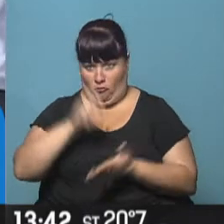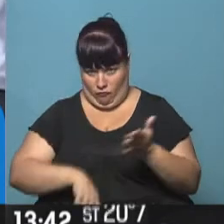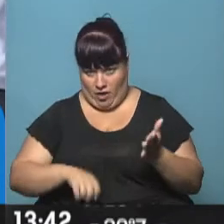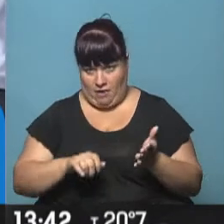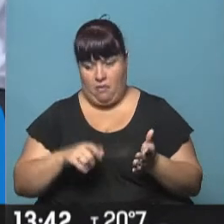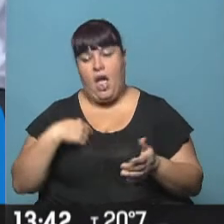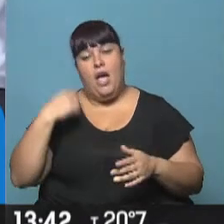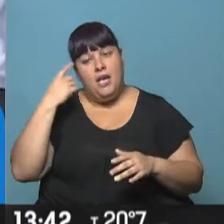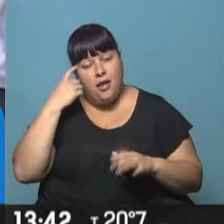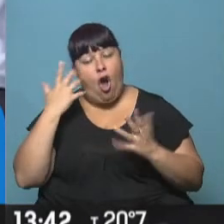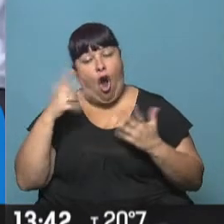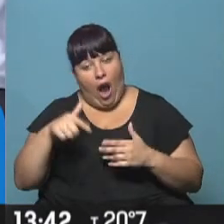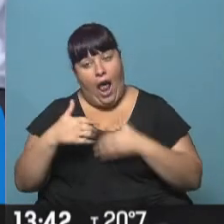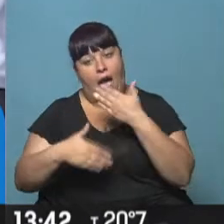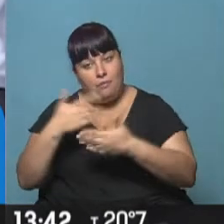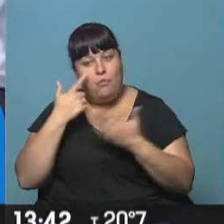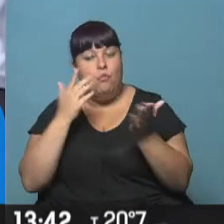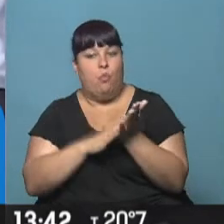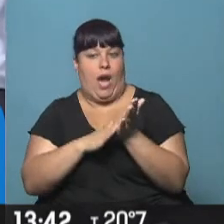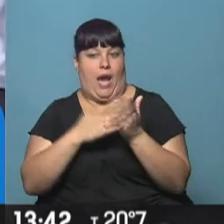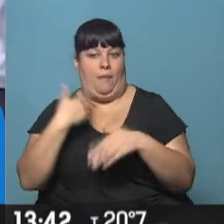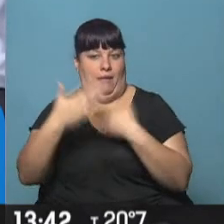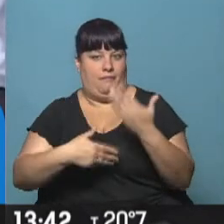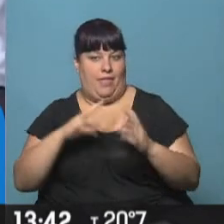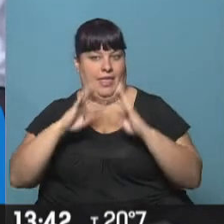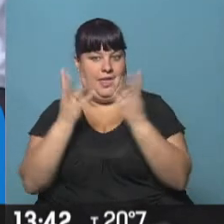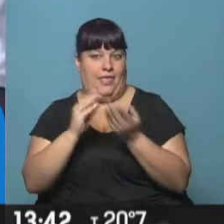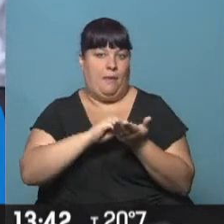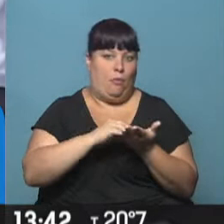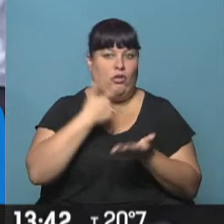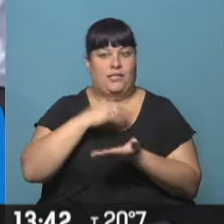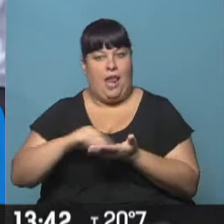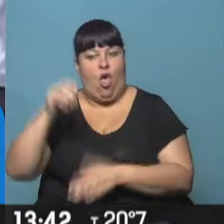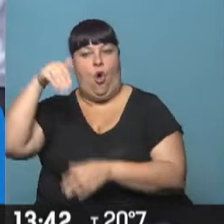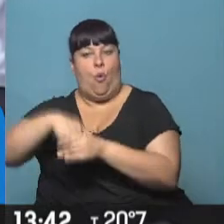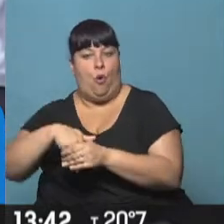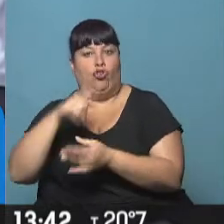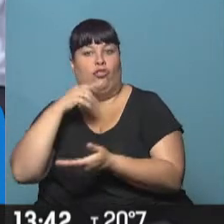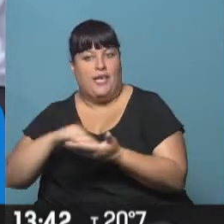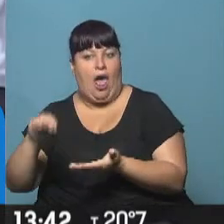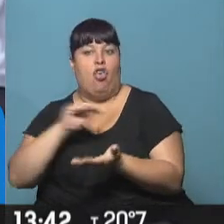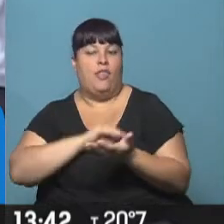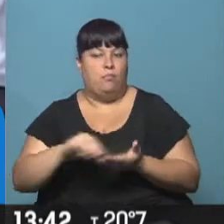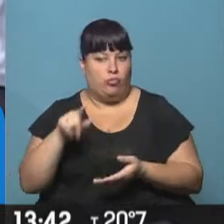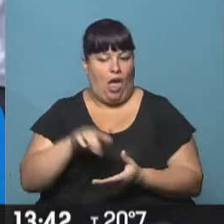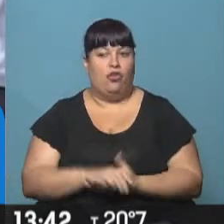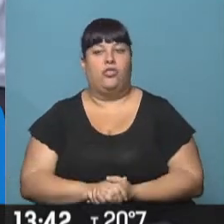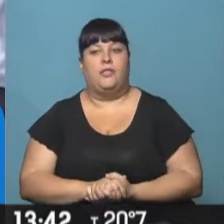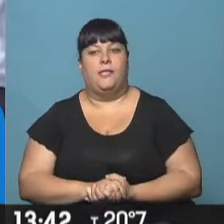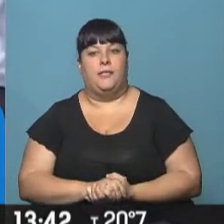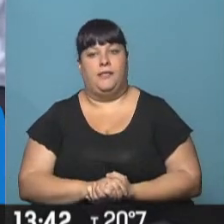firmado y esperamos que esto ahora se vea reflejado en las cámaras con el voto de nuestros senadores y de nuestros